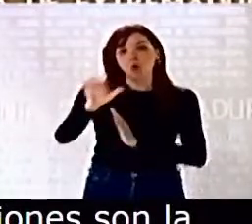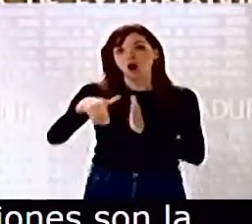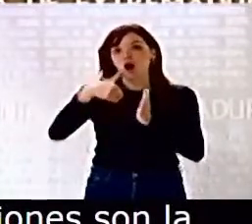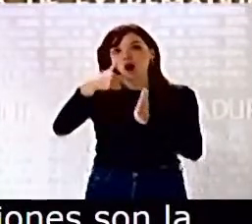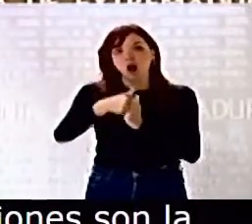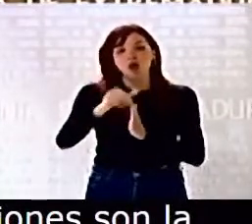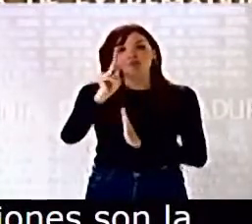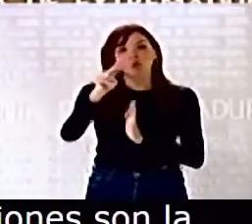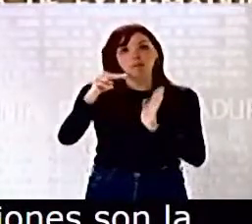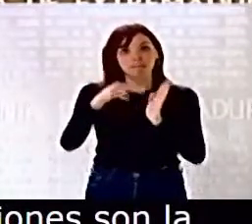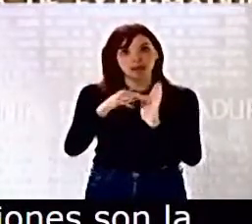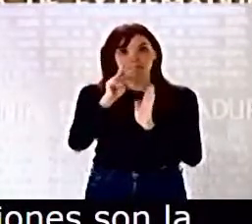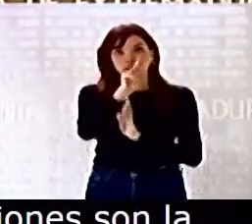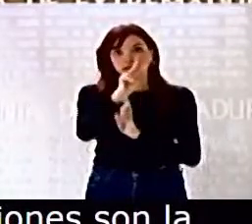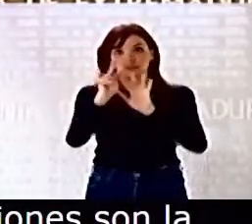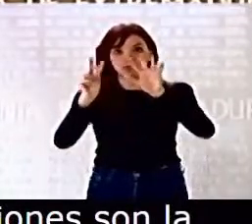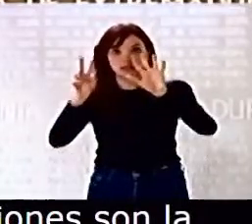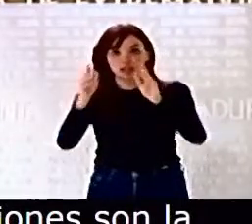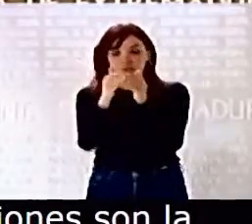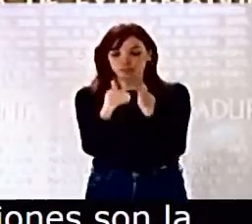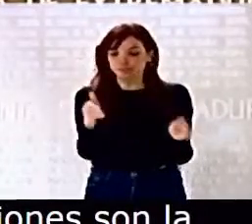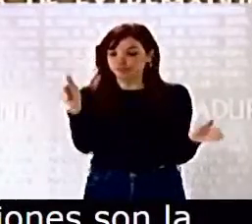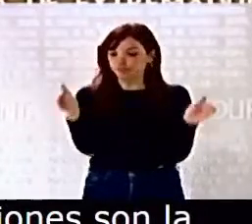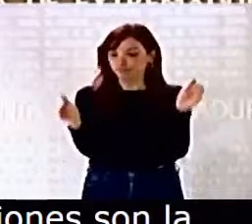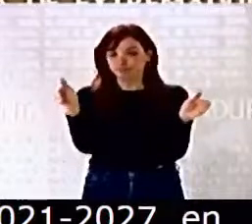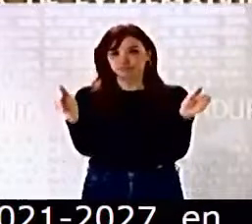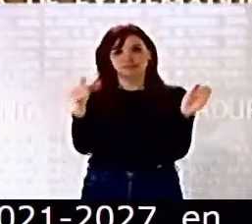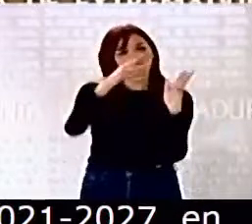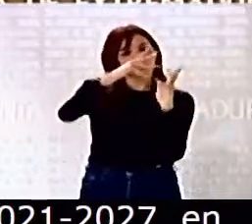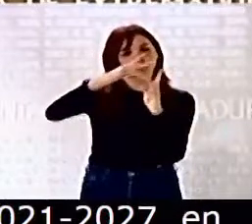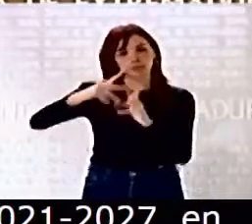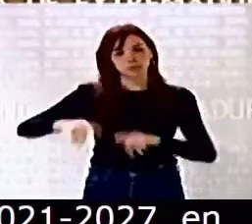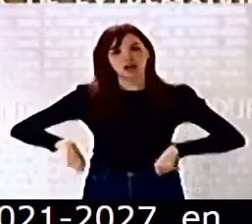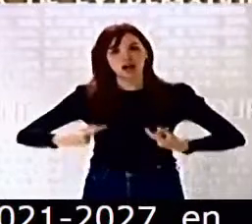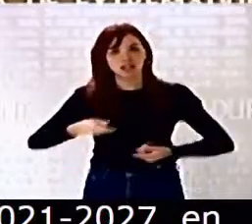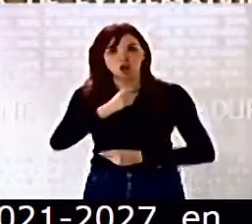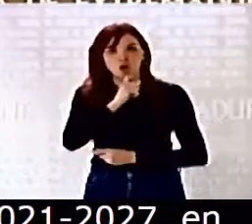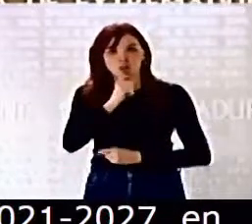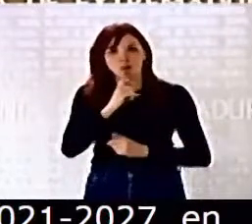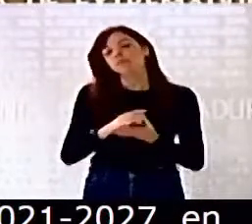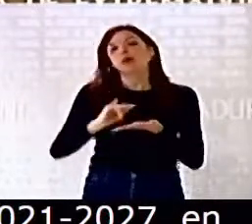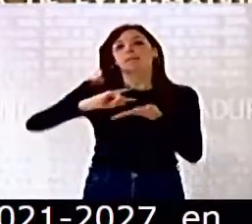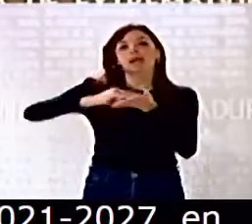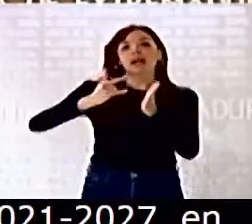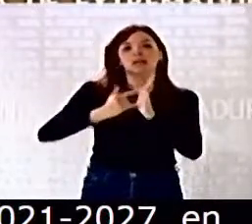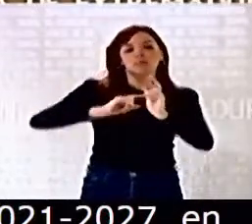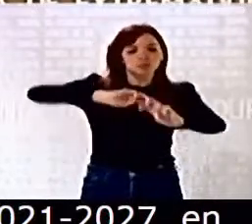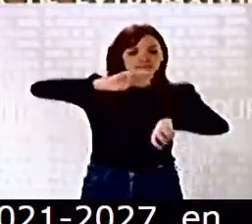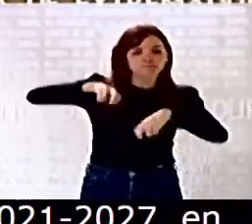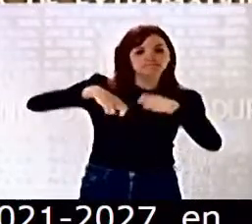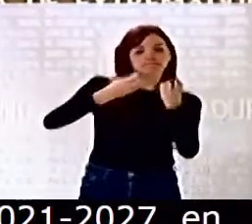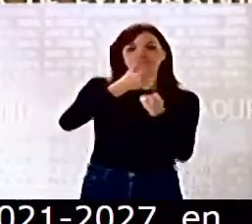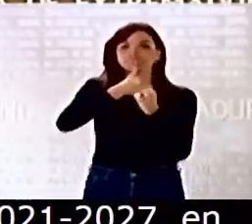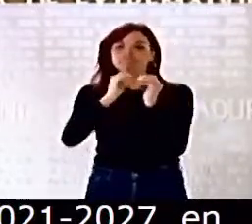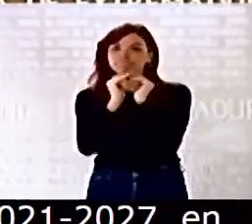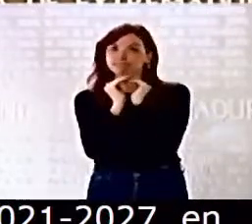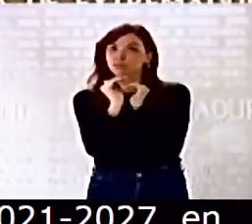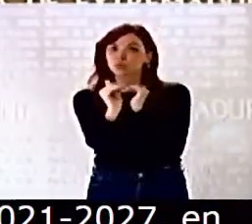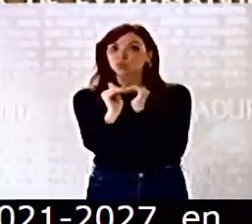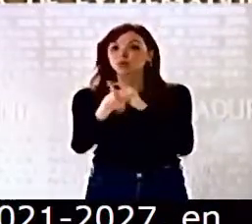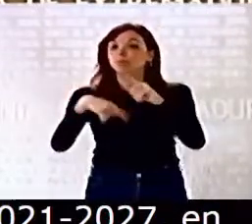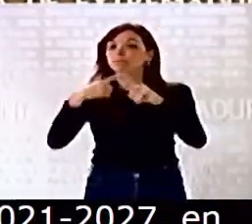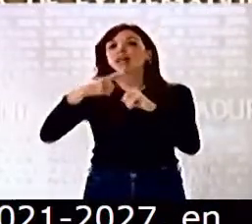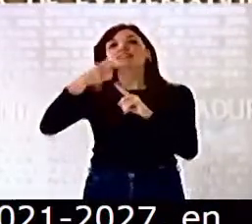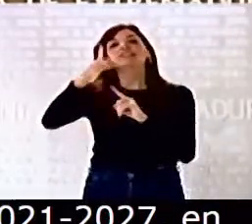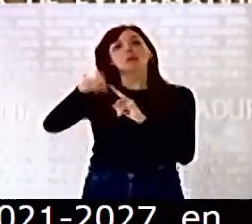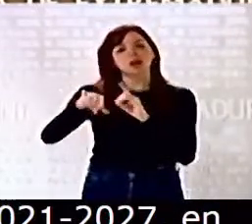2021-2027, en materia del mecanismo de recuperación y resiliencia, la coordinación de las iniciativas y, en su caso, reformas